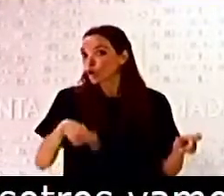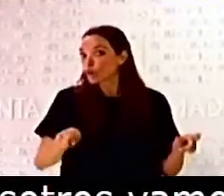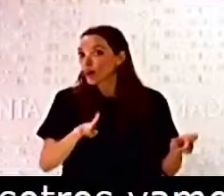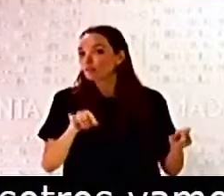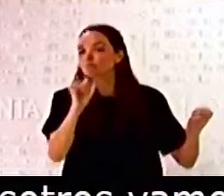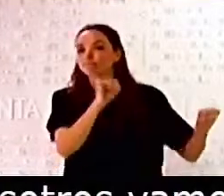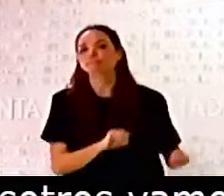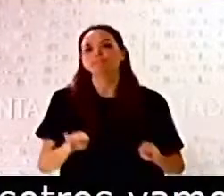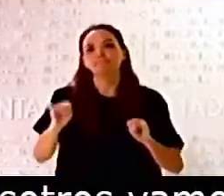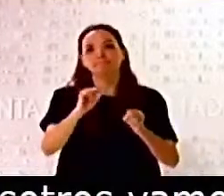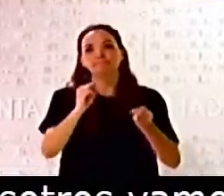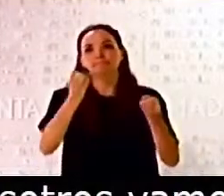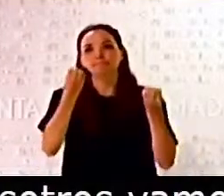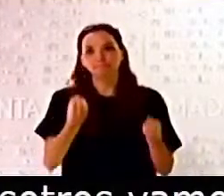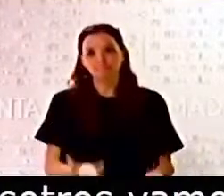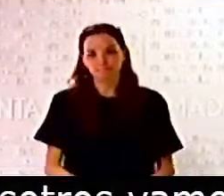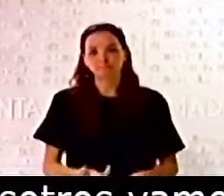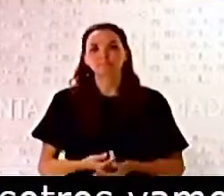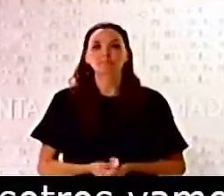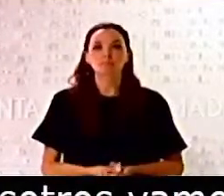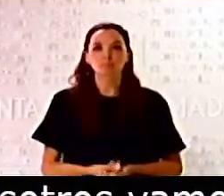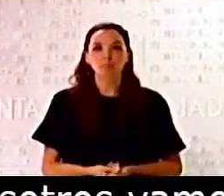protegida.